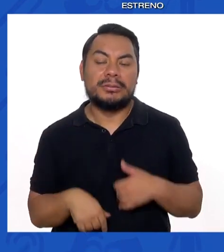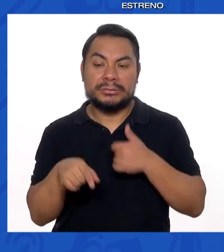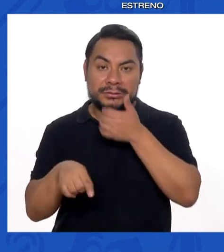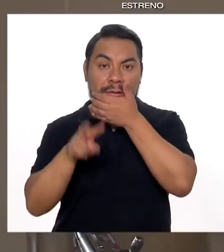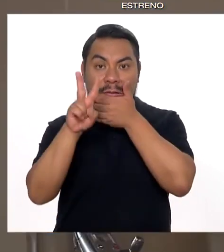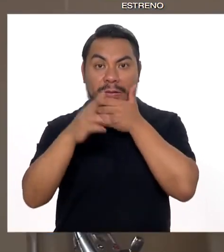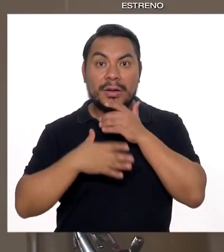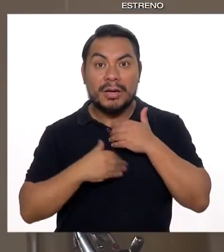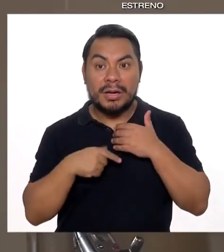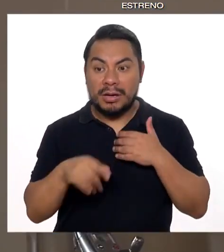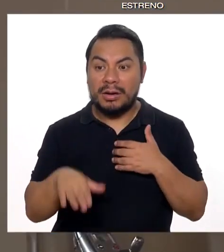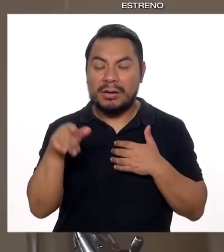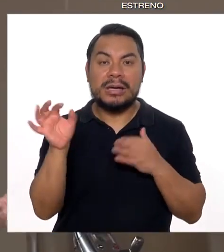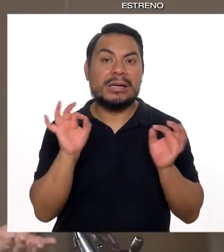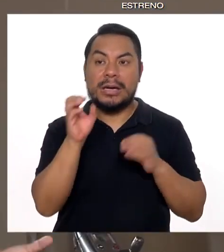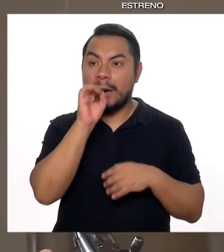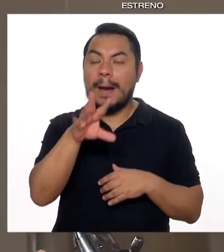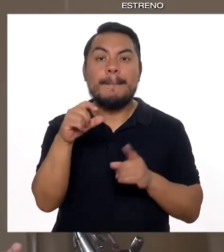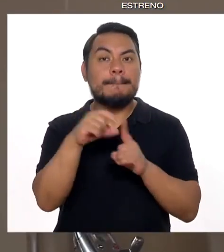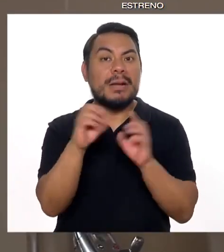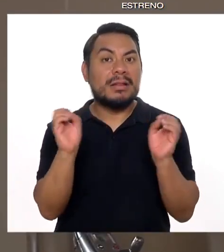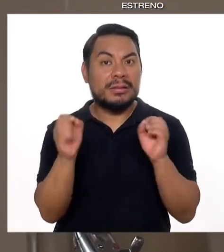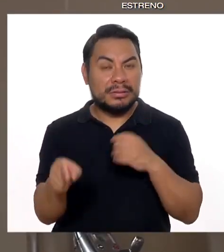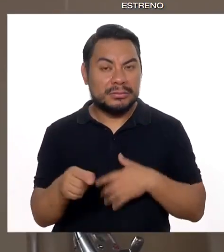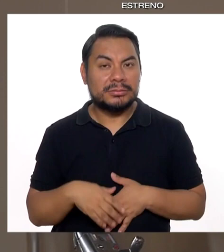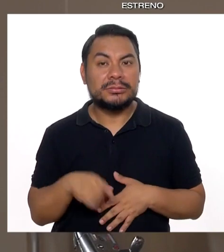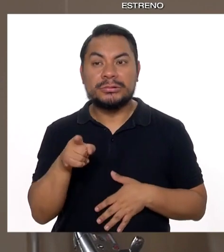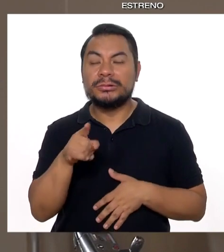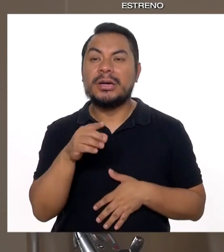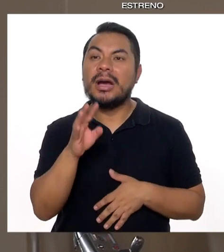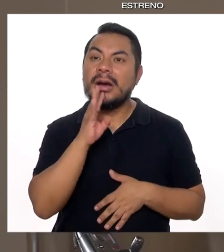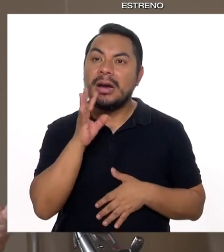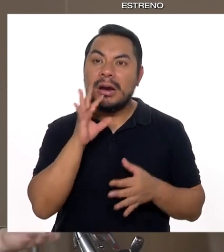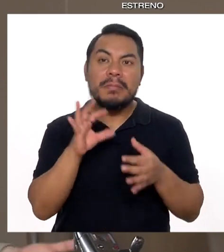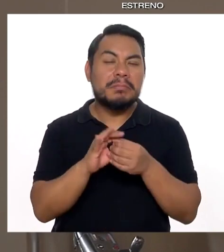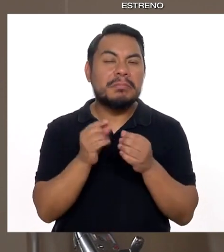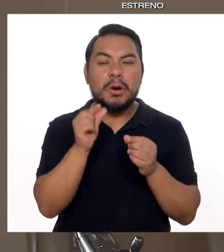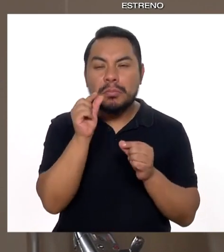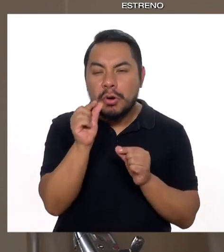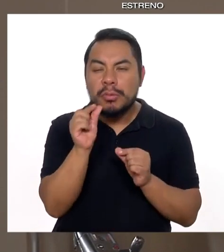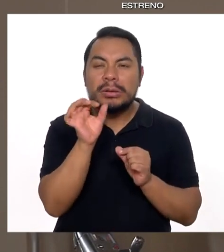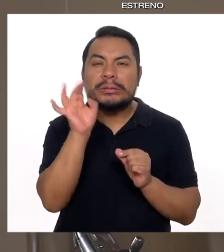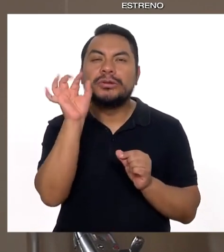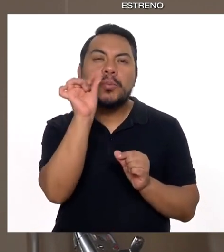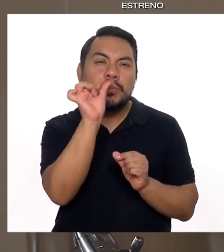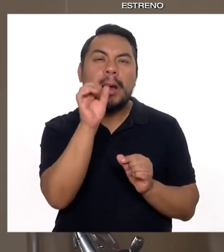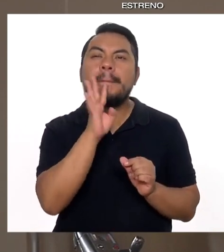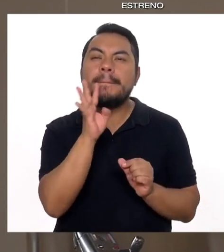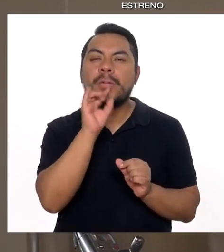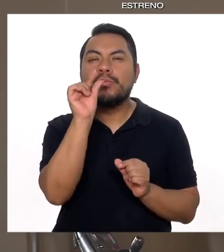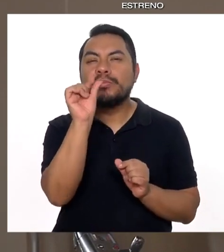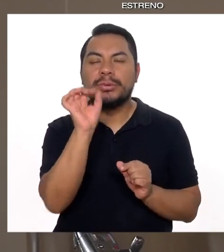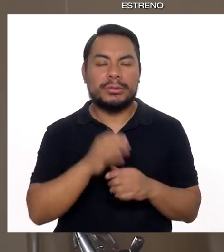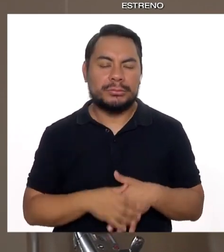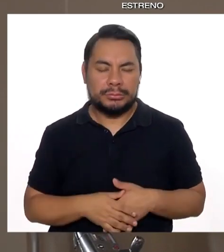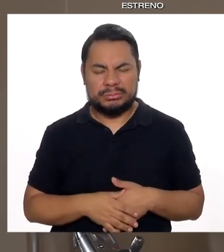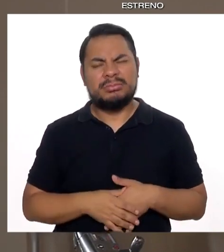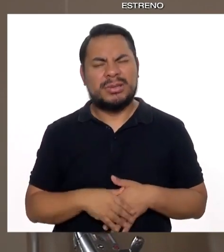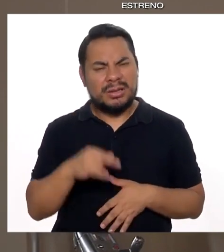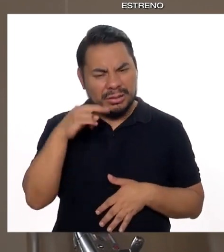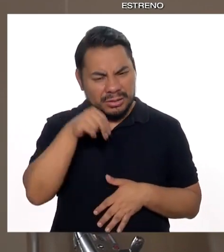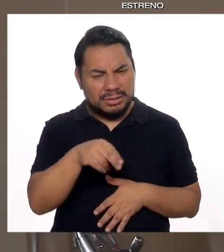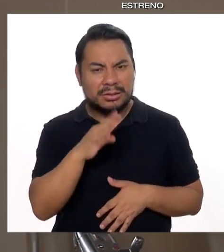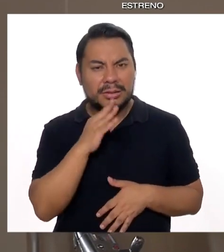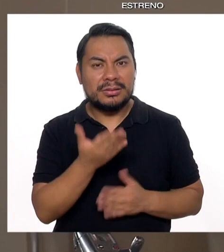tiene 2 años y todavía no dice palabras o no une palabras, de pronto dice palabritas sueltas nada más, ya esos son